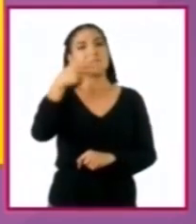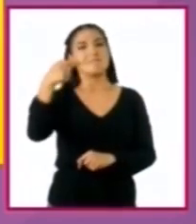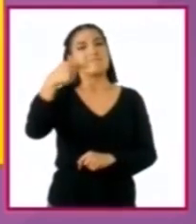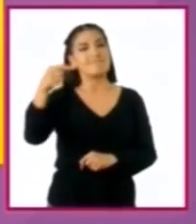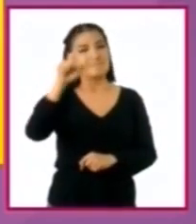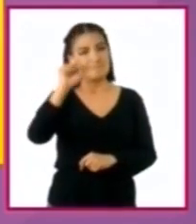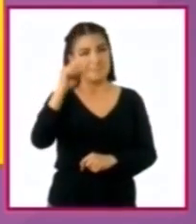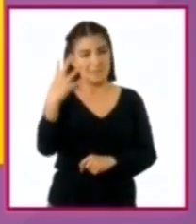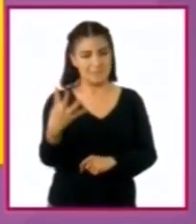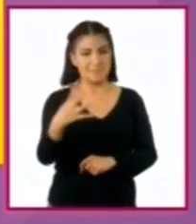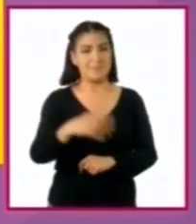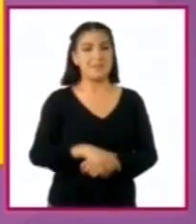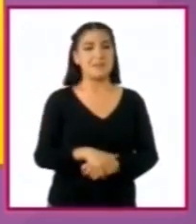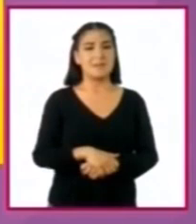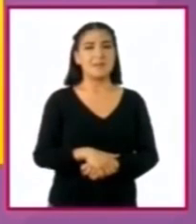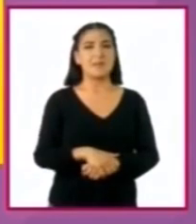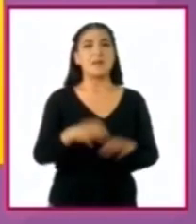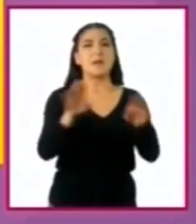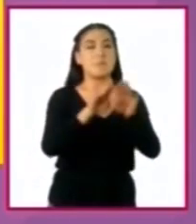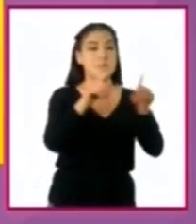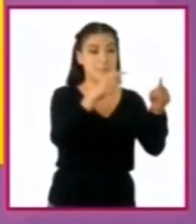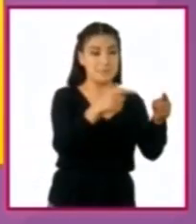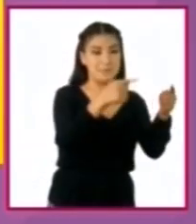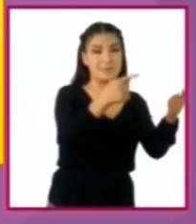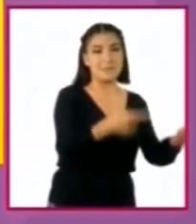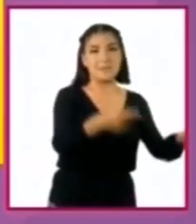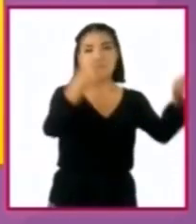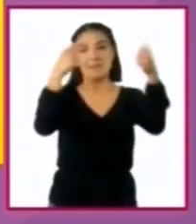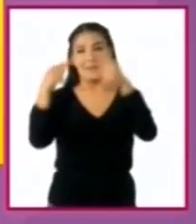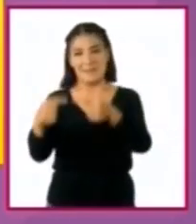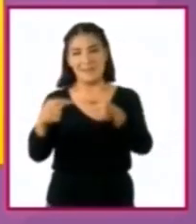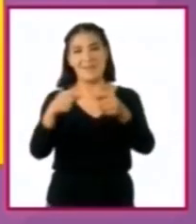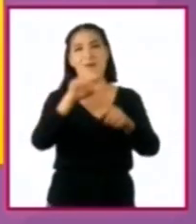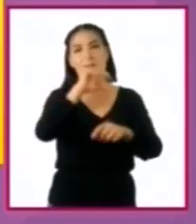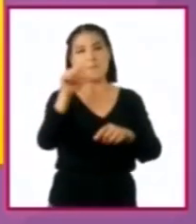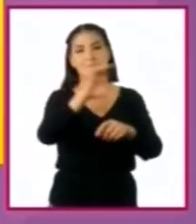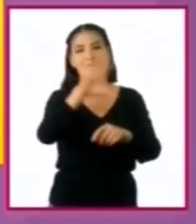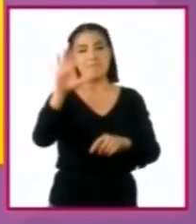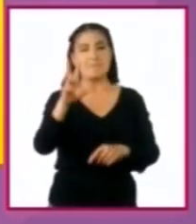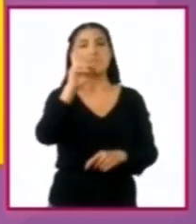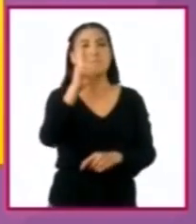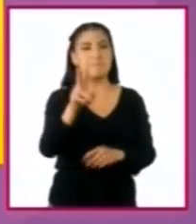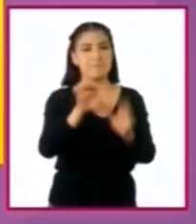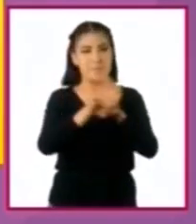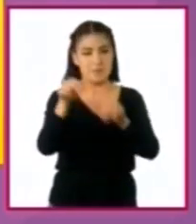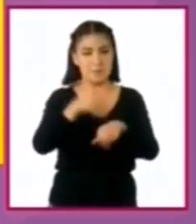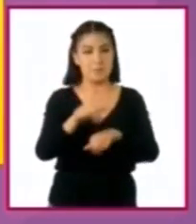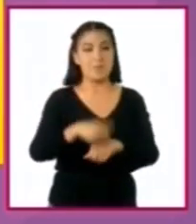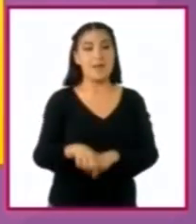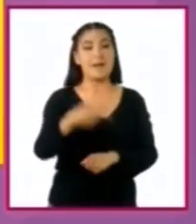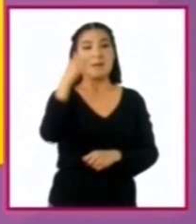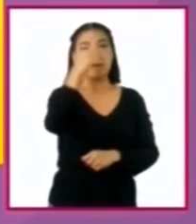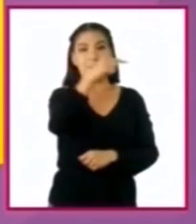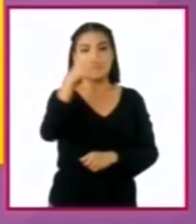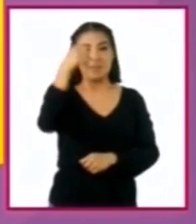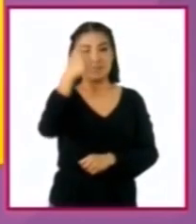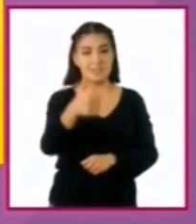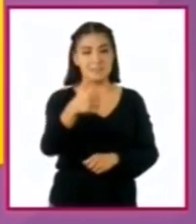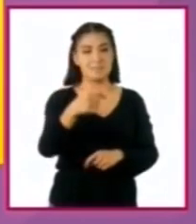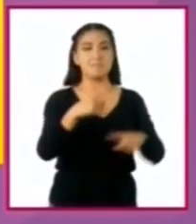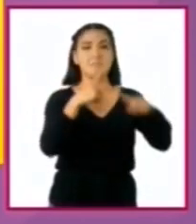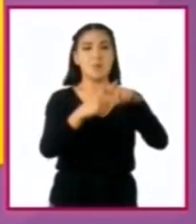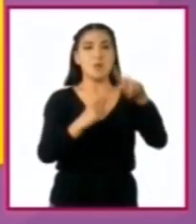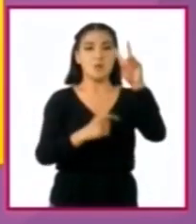24. Encontrando los valores y sustituyéndolos, tenemos 6 negativo por 2